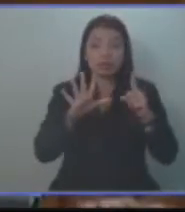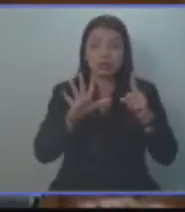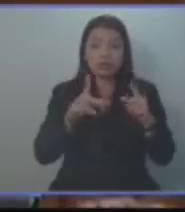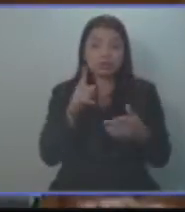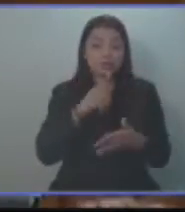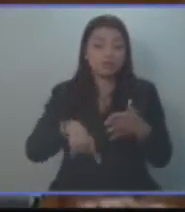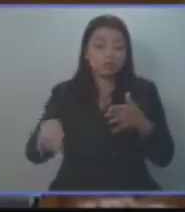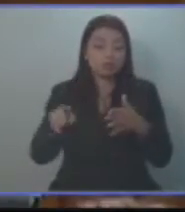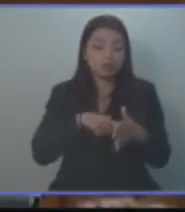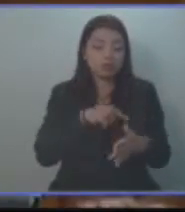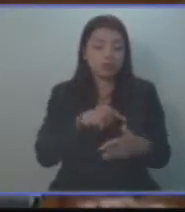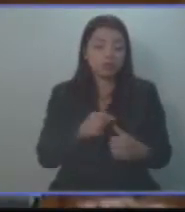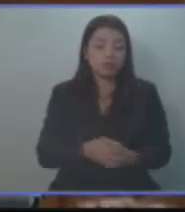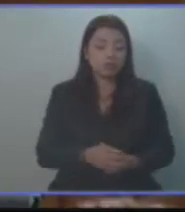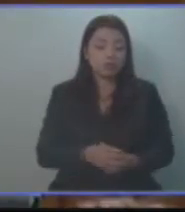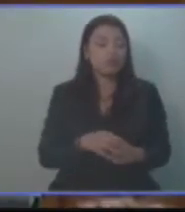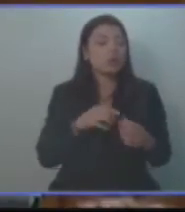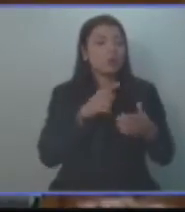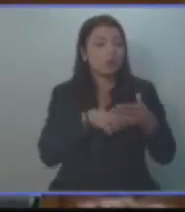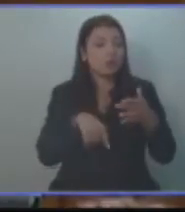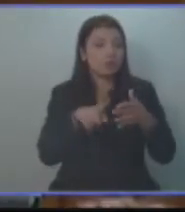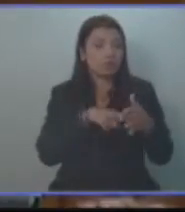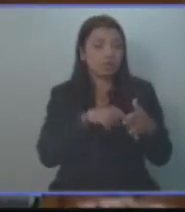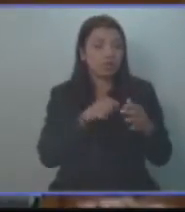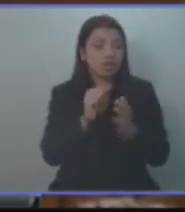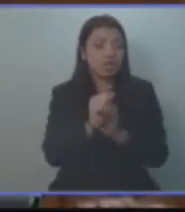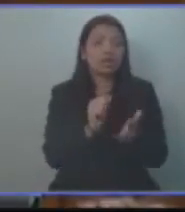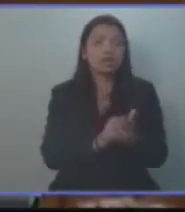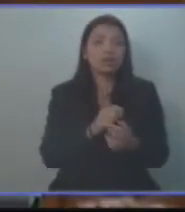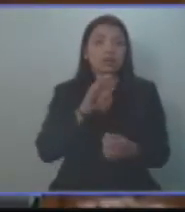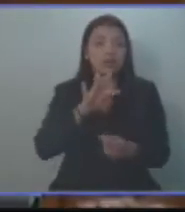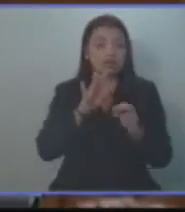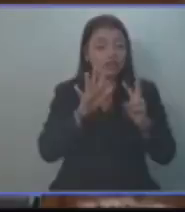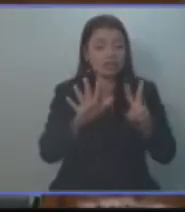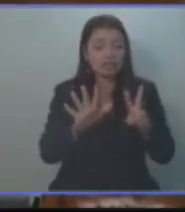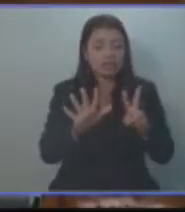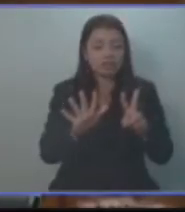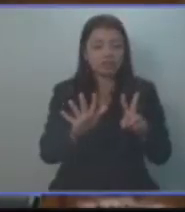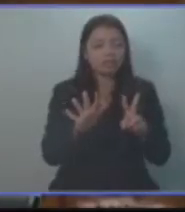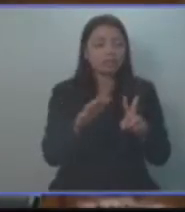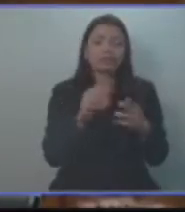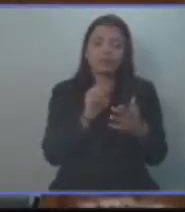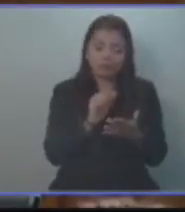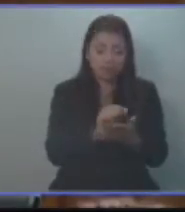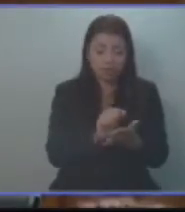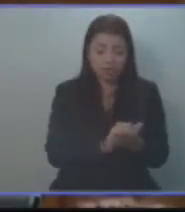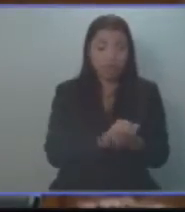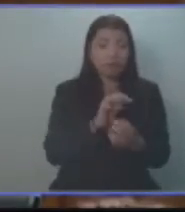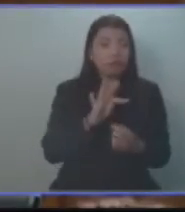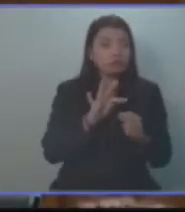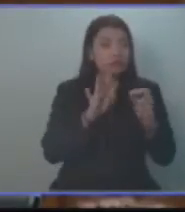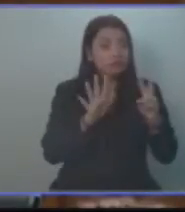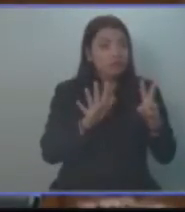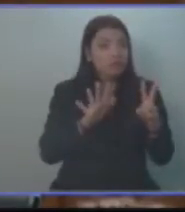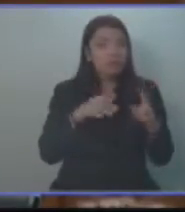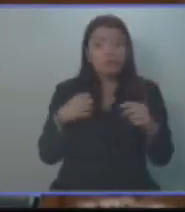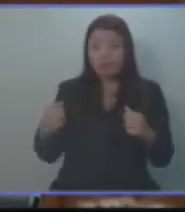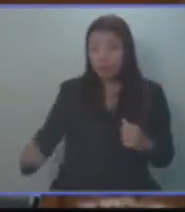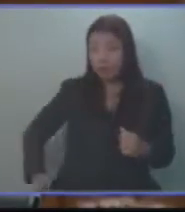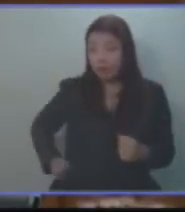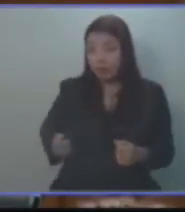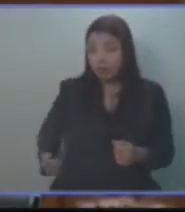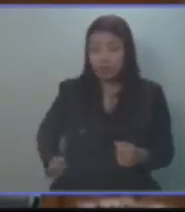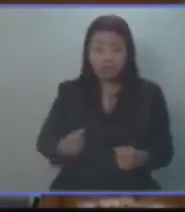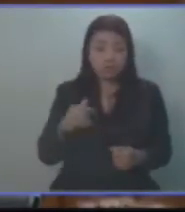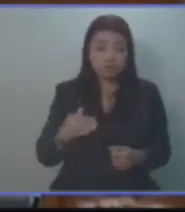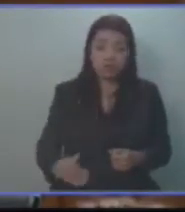Prohibiciones. Prohibiciones, artículo 47. Serán prohibiciones para los estudiantes de internado rotatorio y